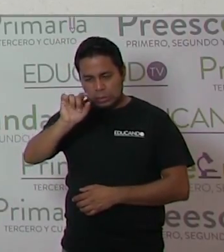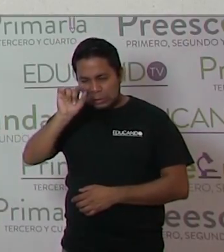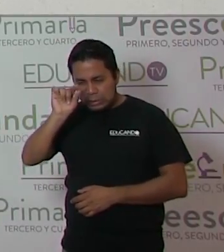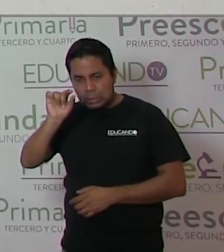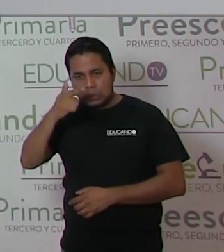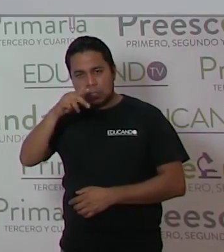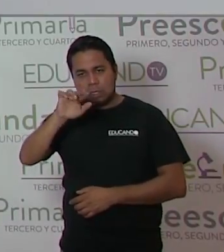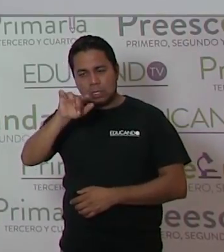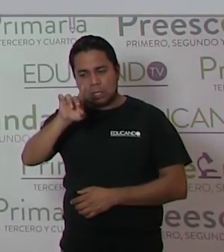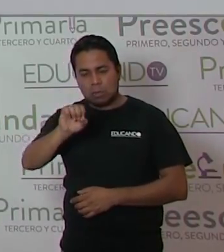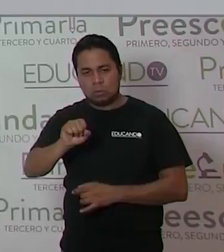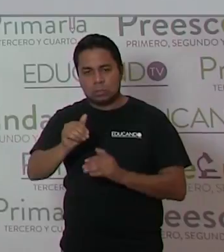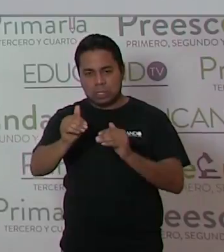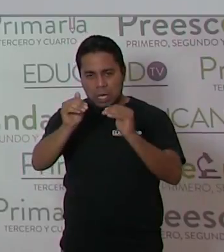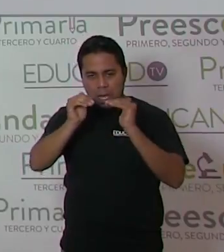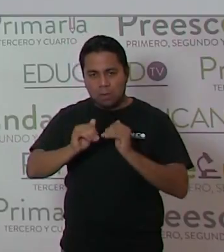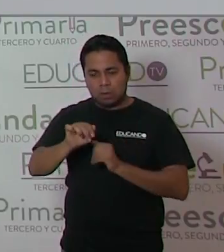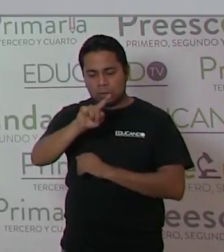y